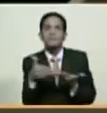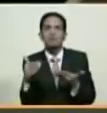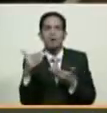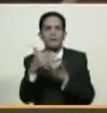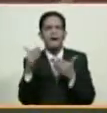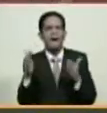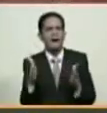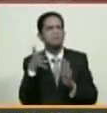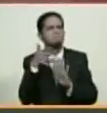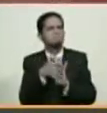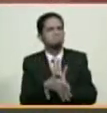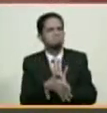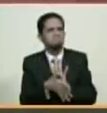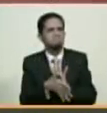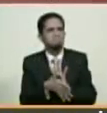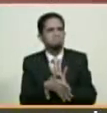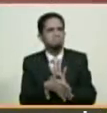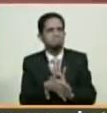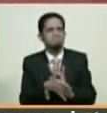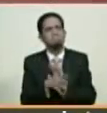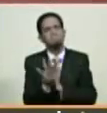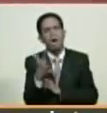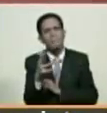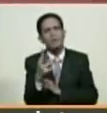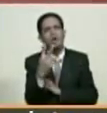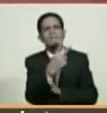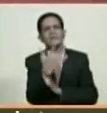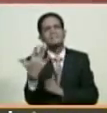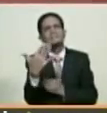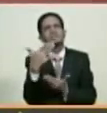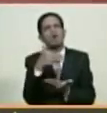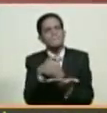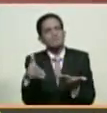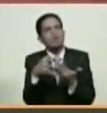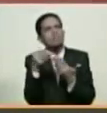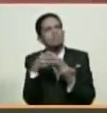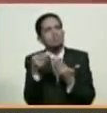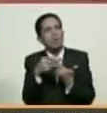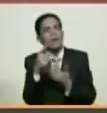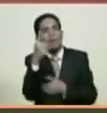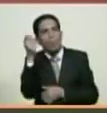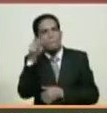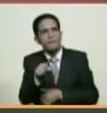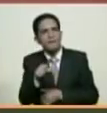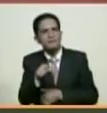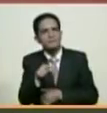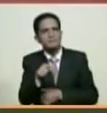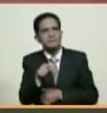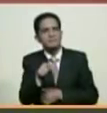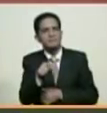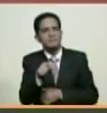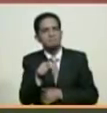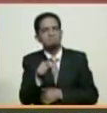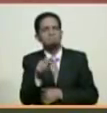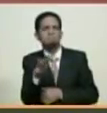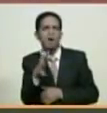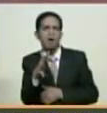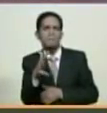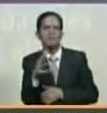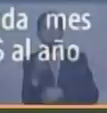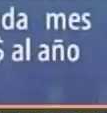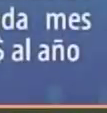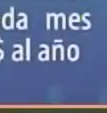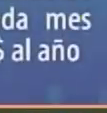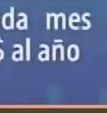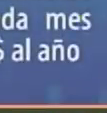Eso representa unos 25 millones de dólares al mes. Y representa unos 300 millones